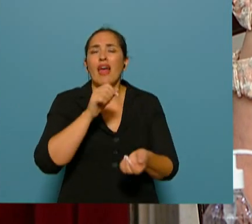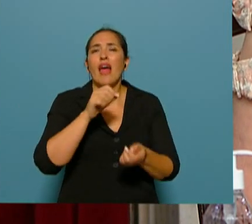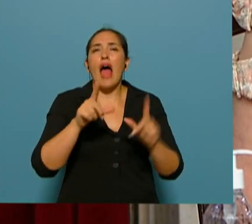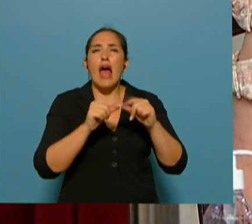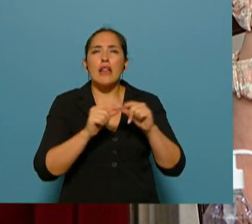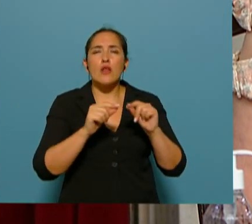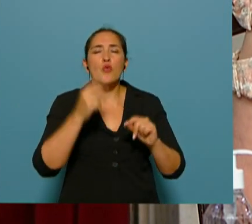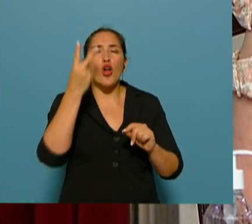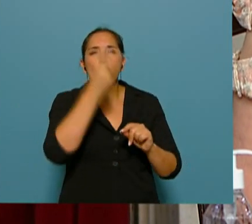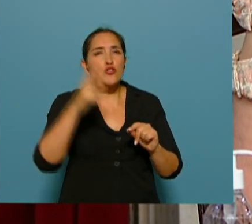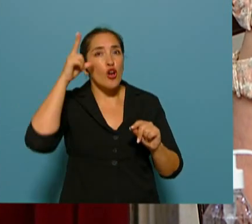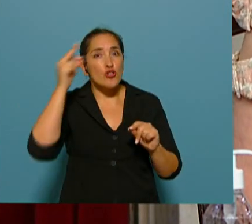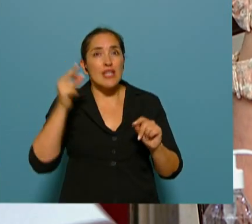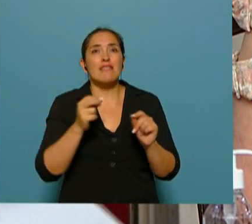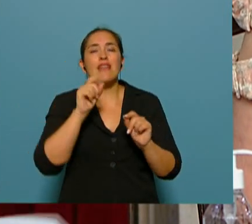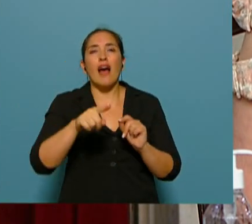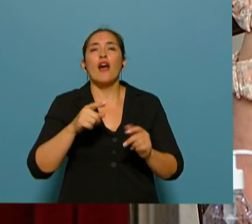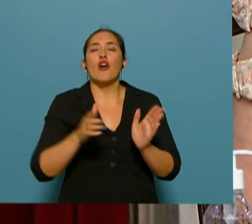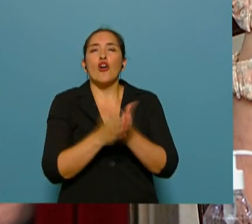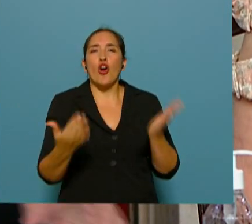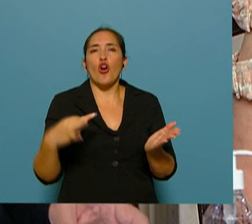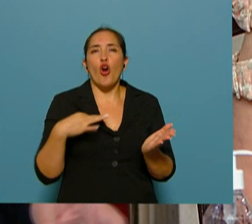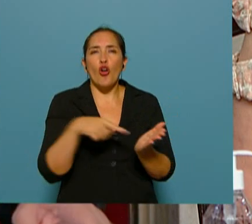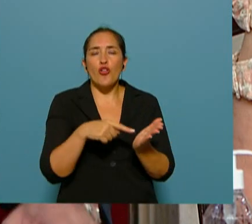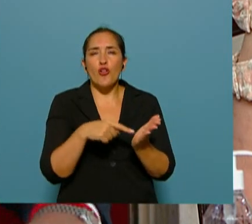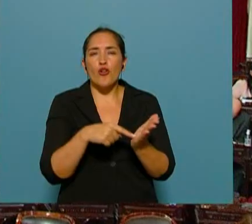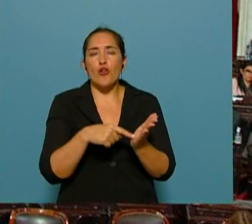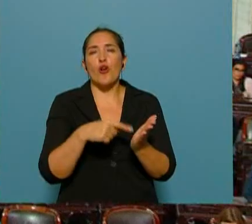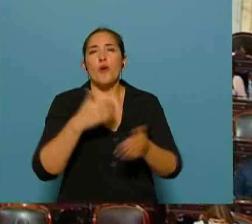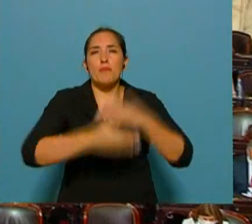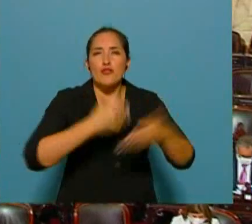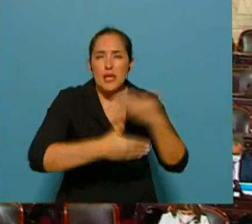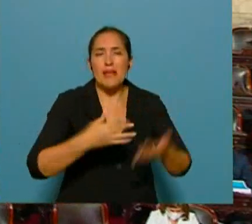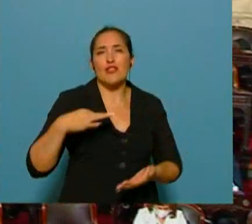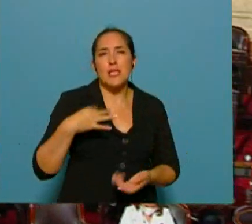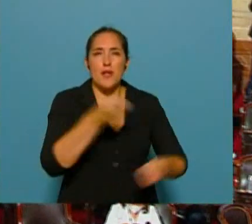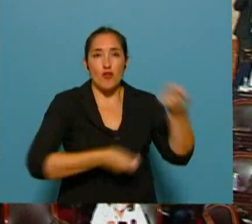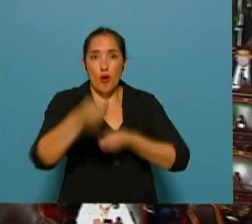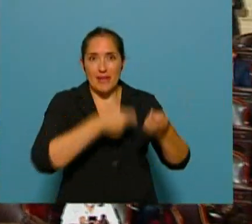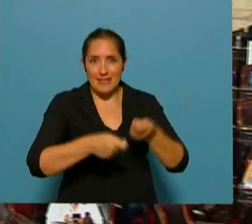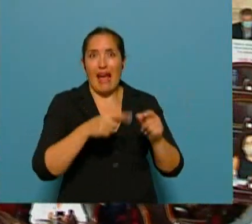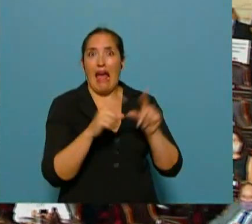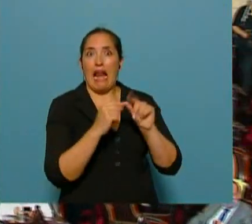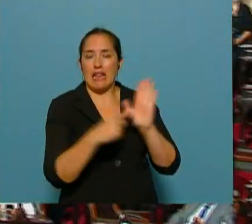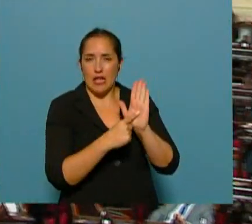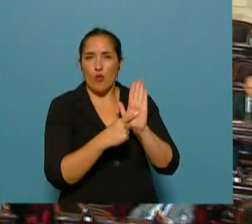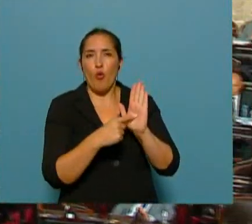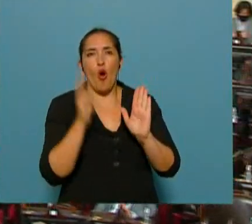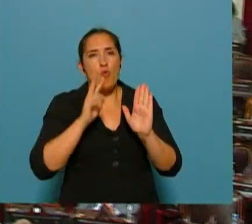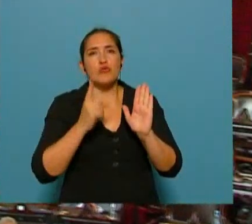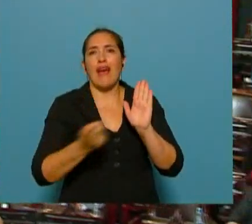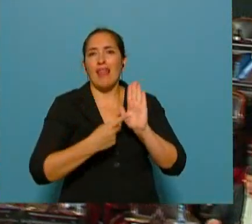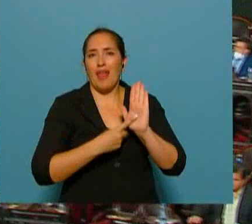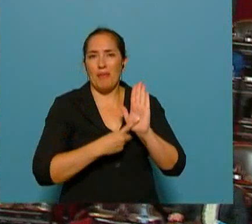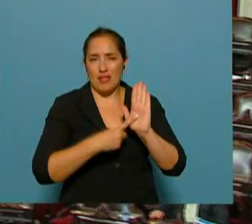280 del Código de Procedimiento Civil y Comercial. En segundo término, enviaré a este